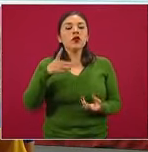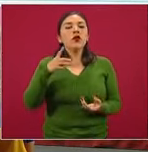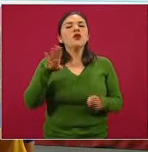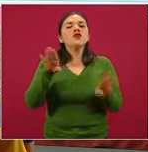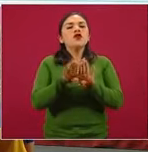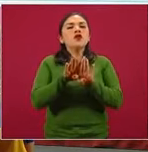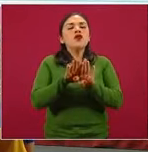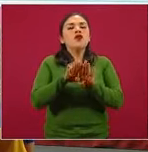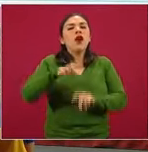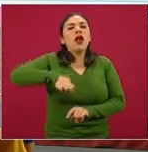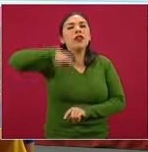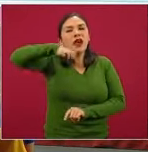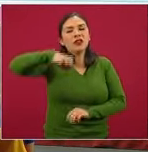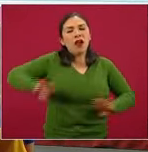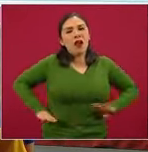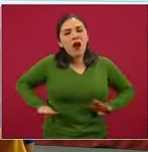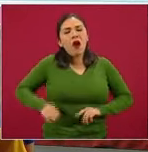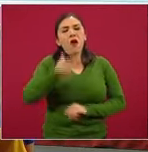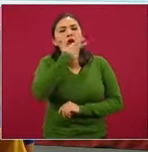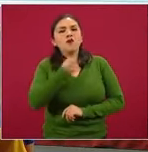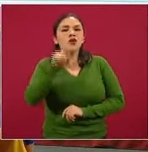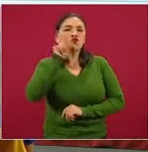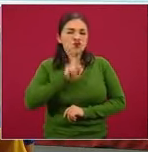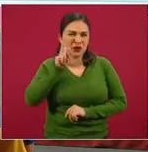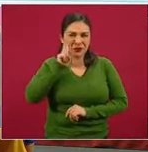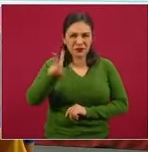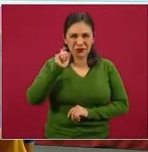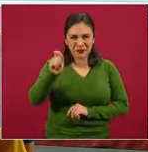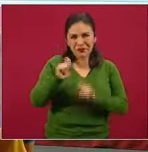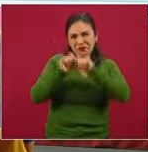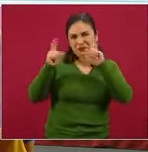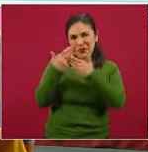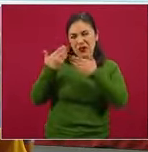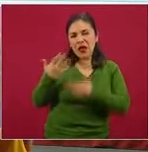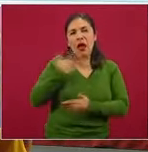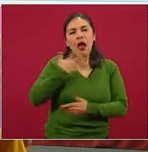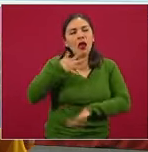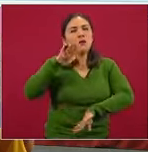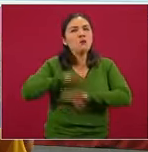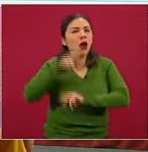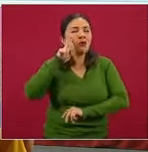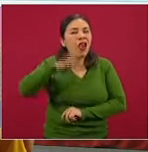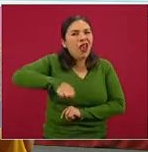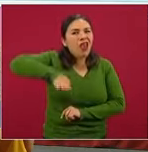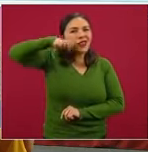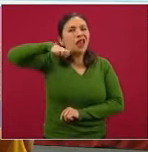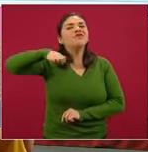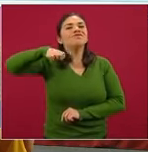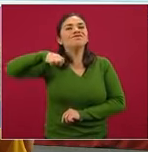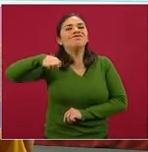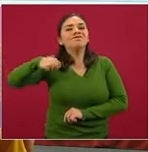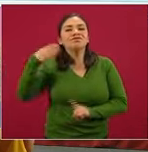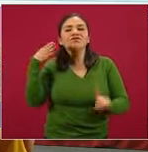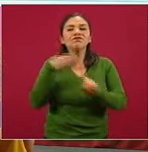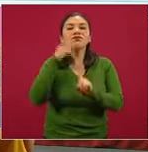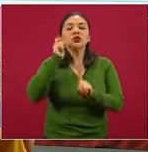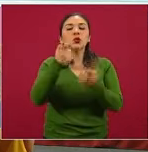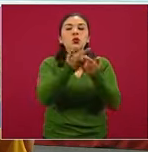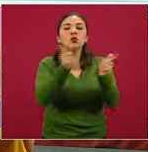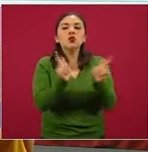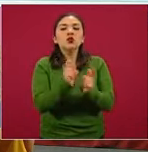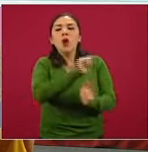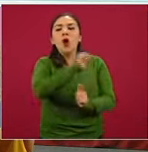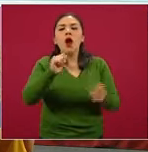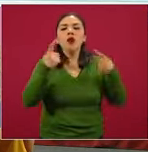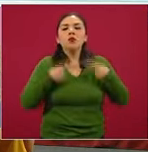sexo, ya lo hemos visto en presentaciones previas, en donde tenemos un desplazamiento de la edad precisamente a los